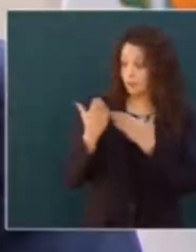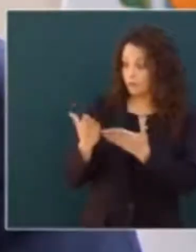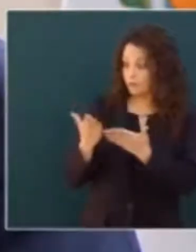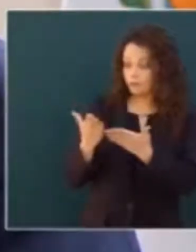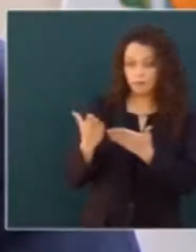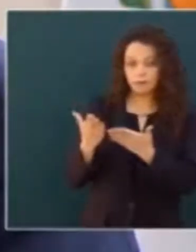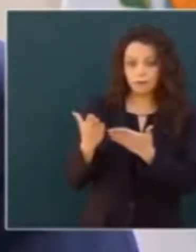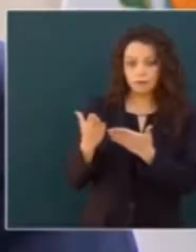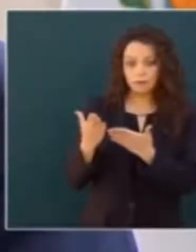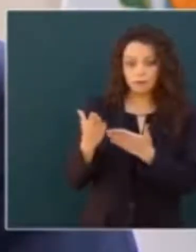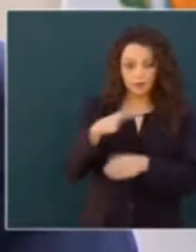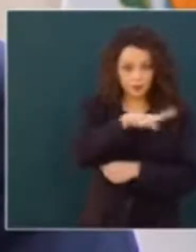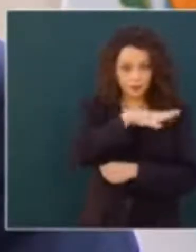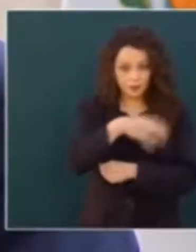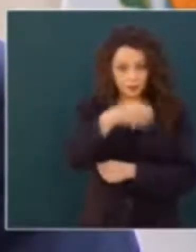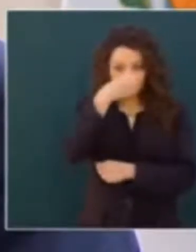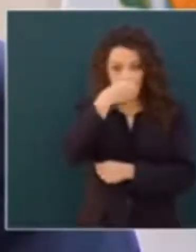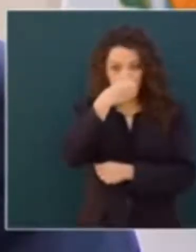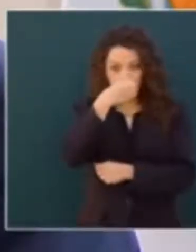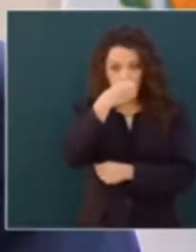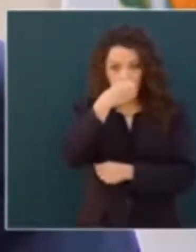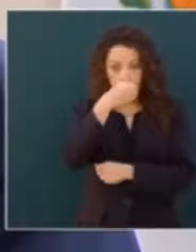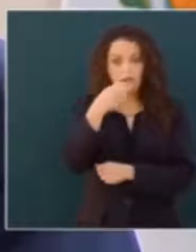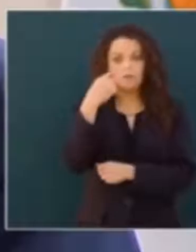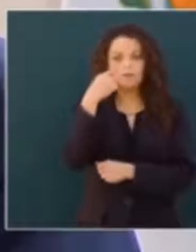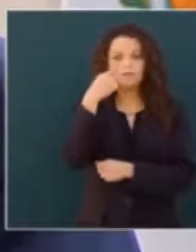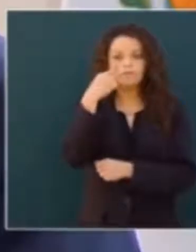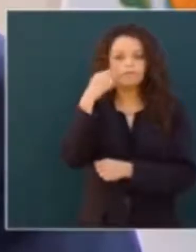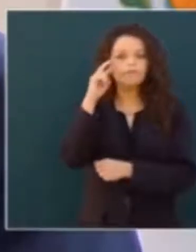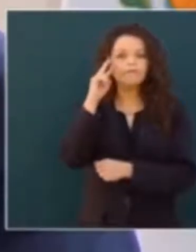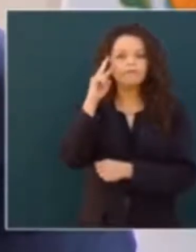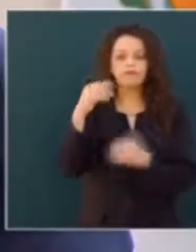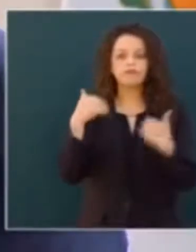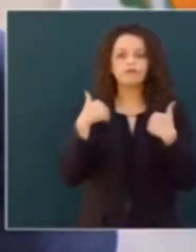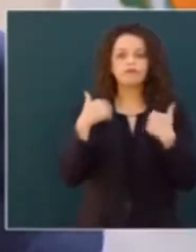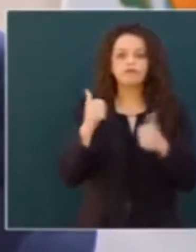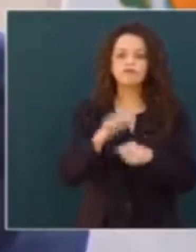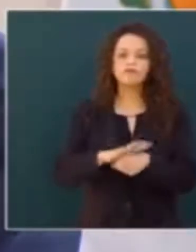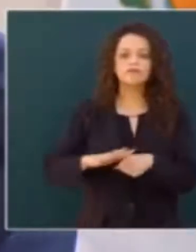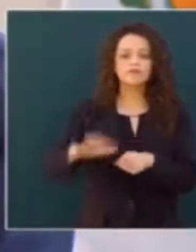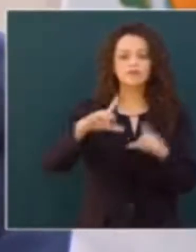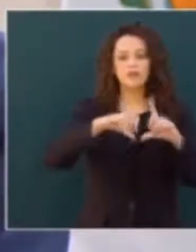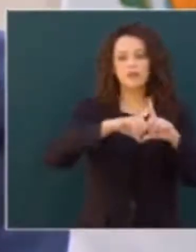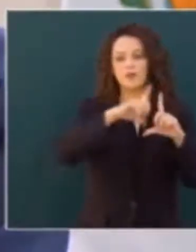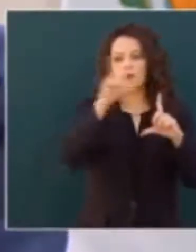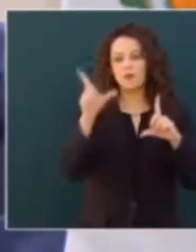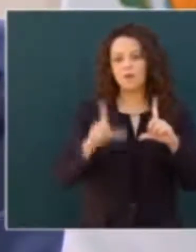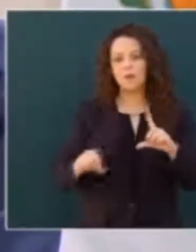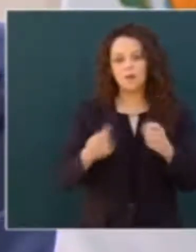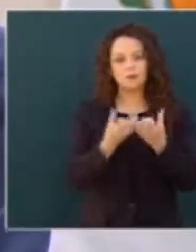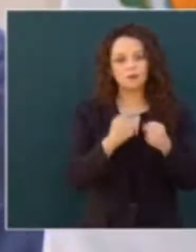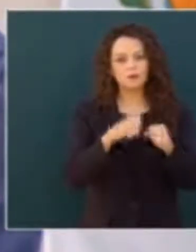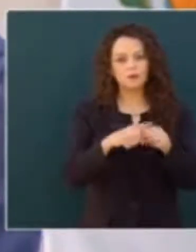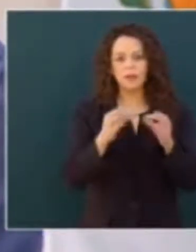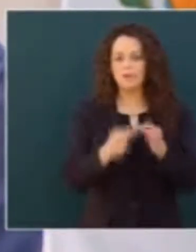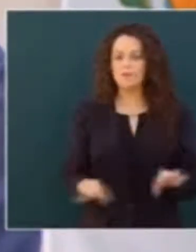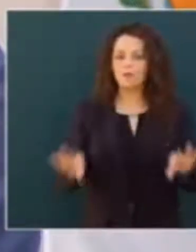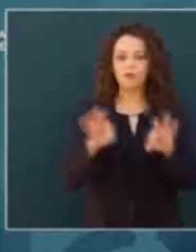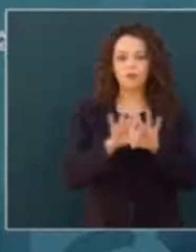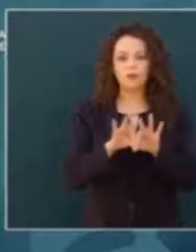estadista con dimensión social. Su estrategia fue